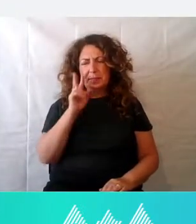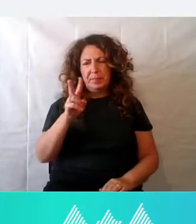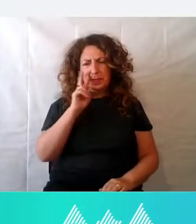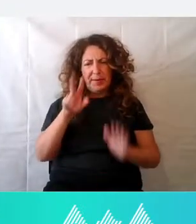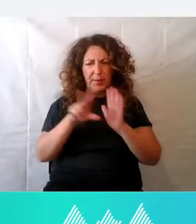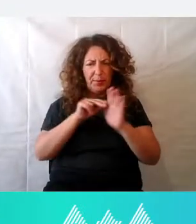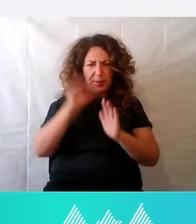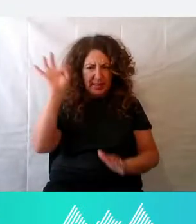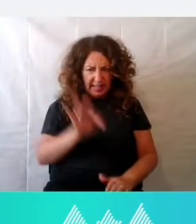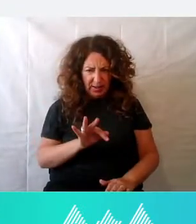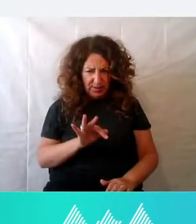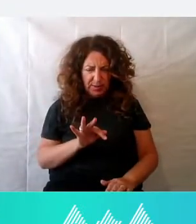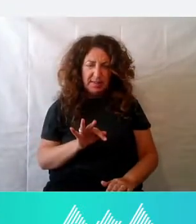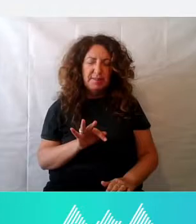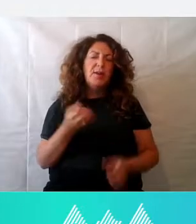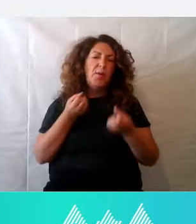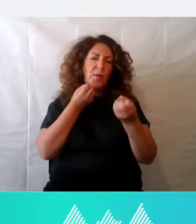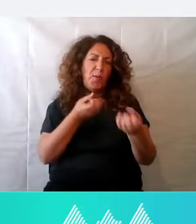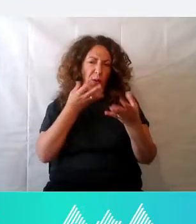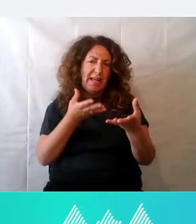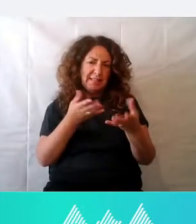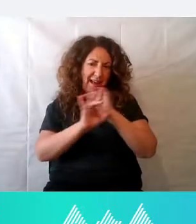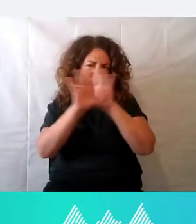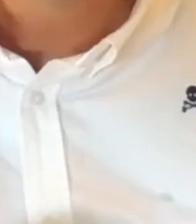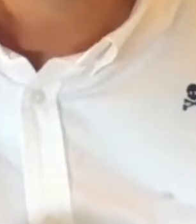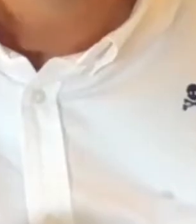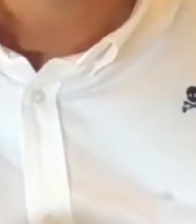que cuente mucho mejor que yo este